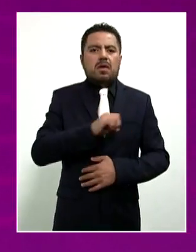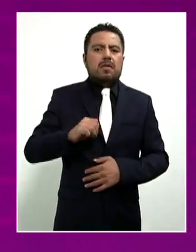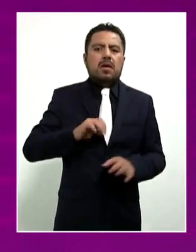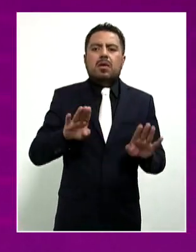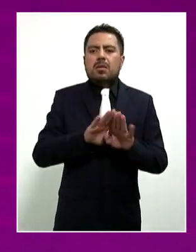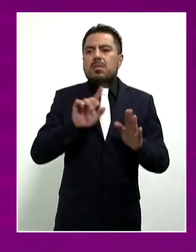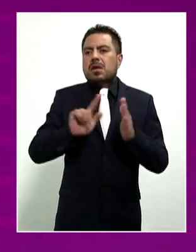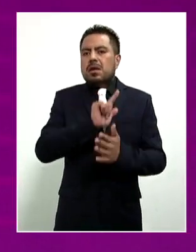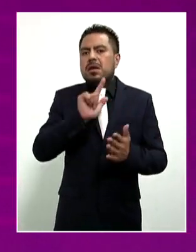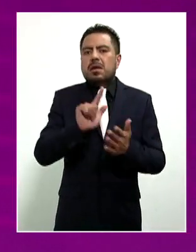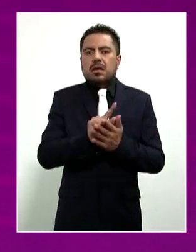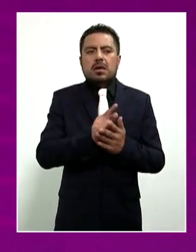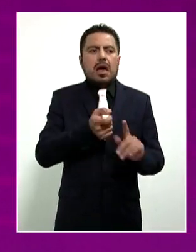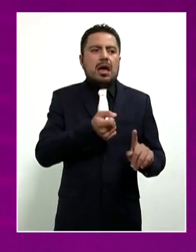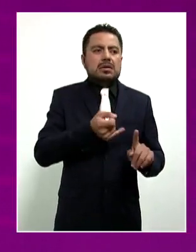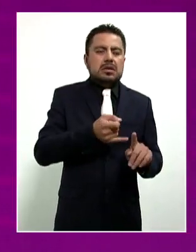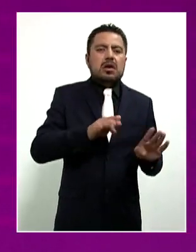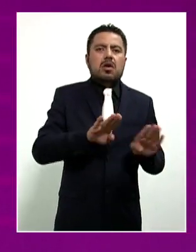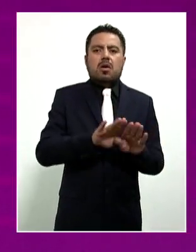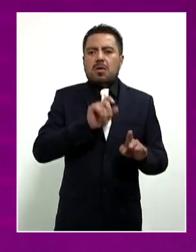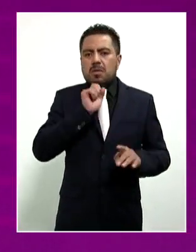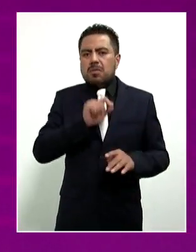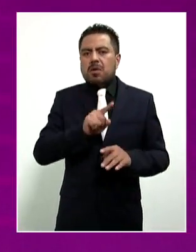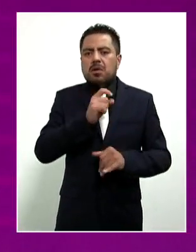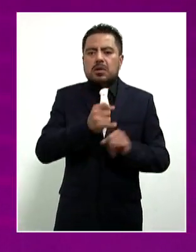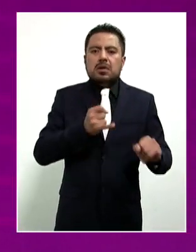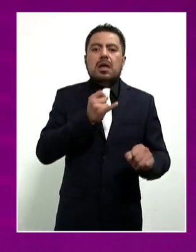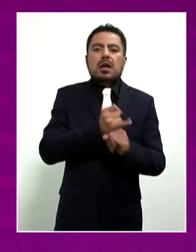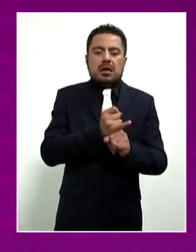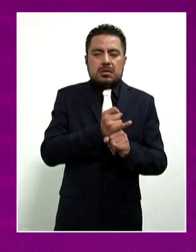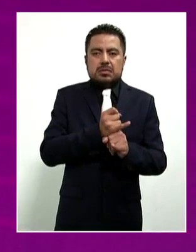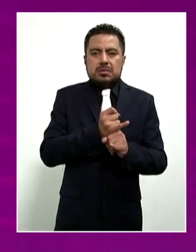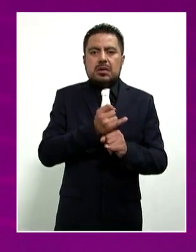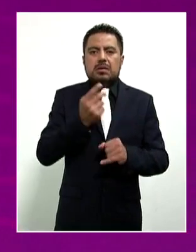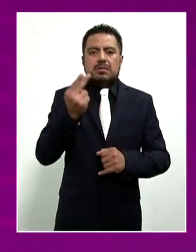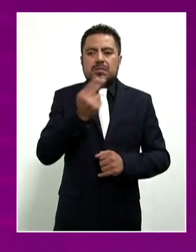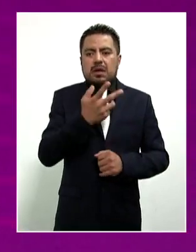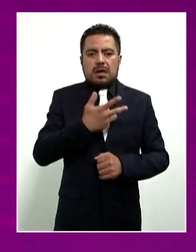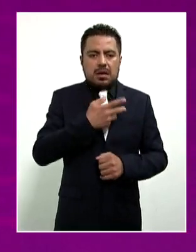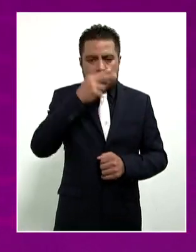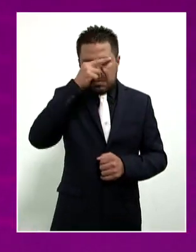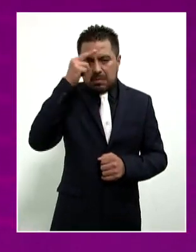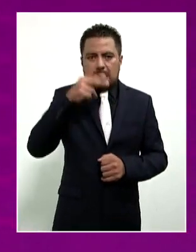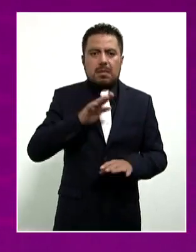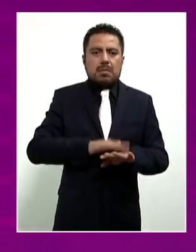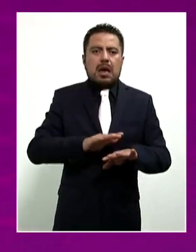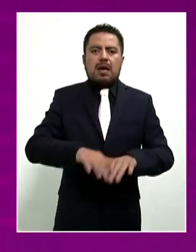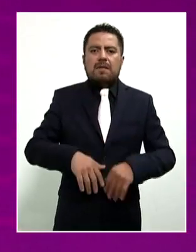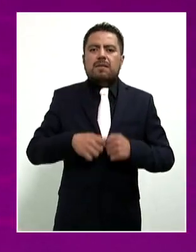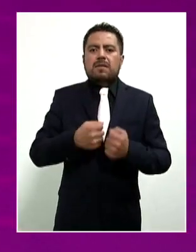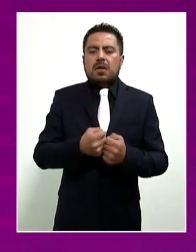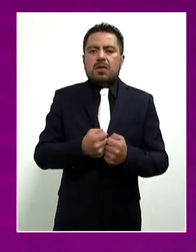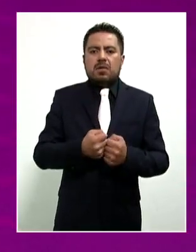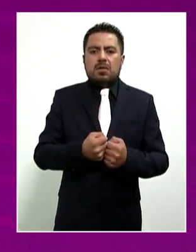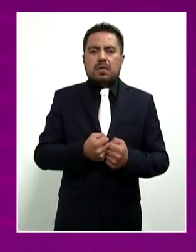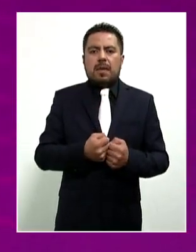en las leyes como en el ámbito internacional que tendría México que estarse fortaleciendo